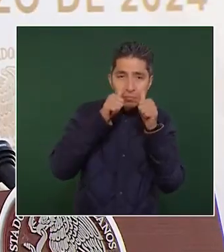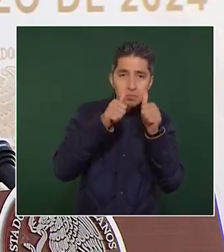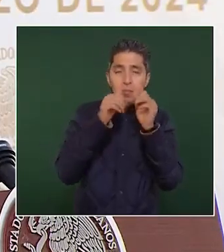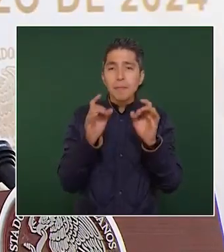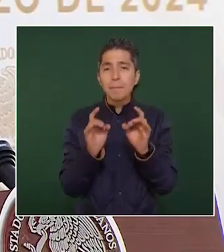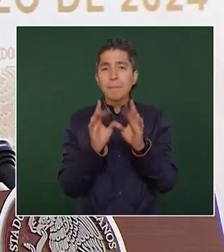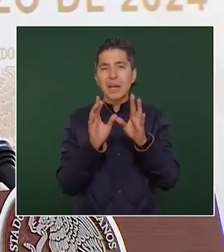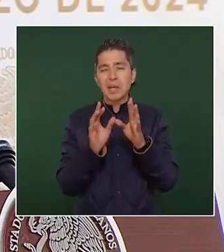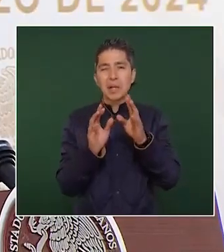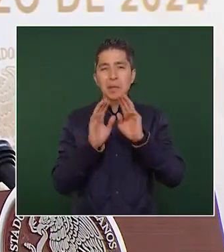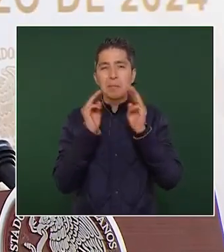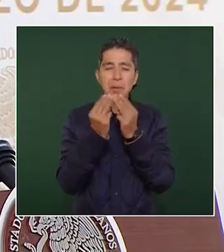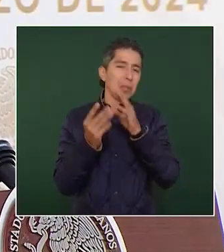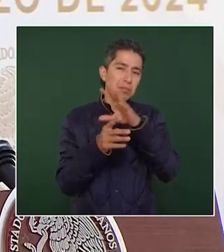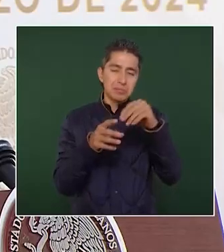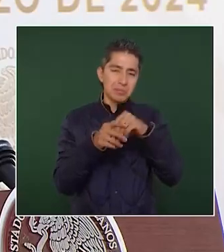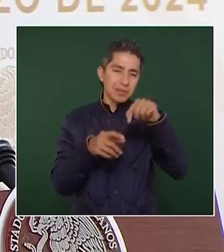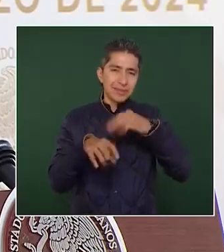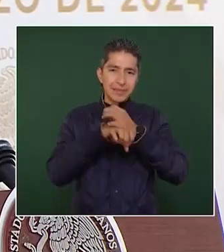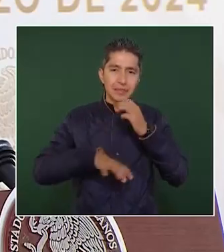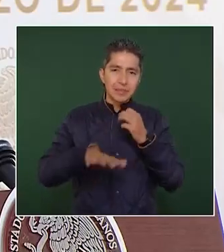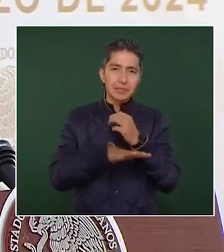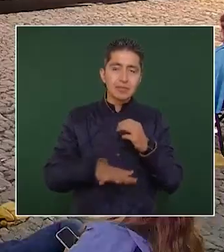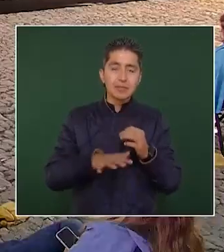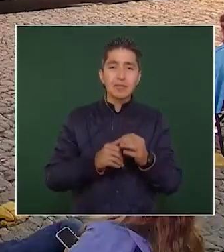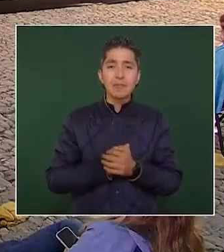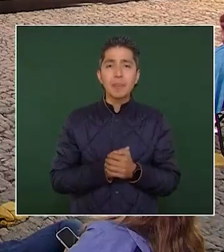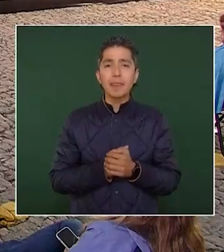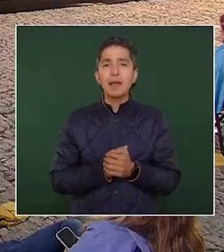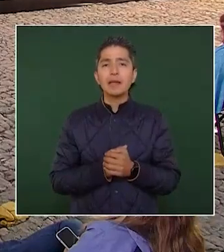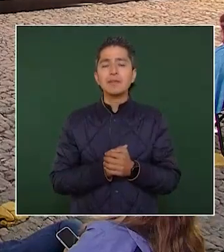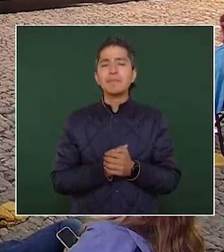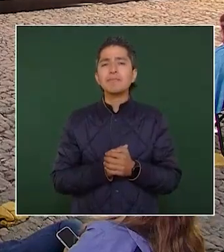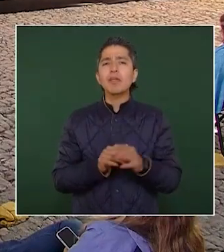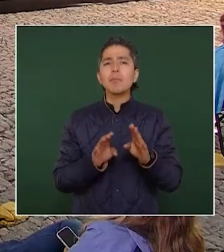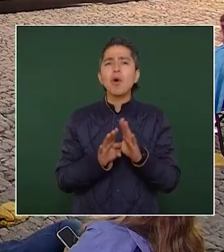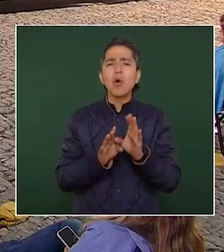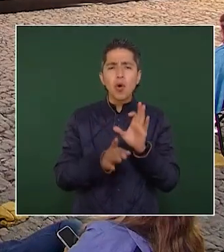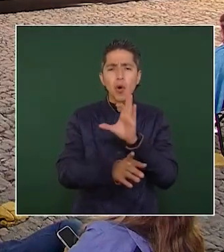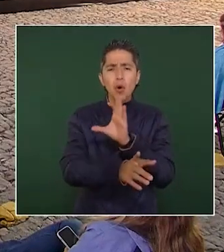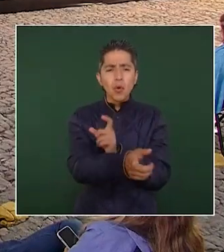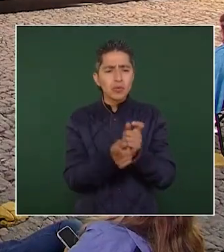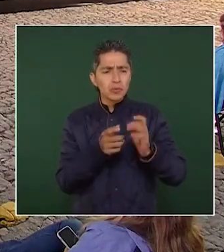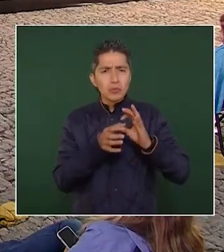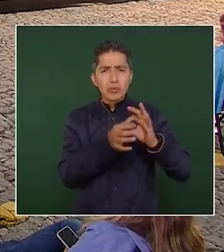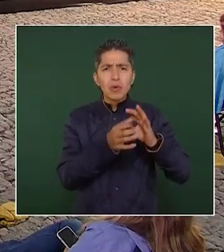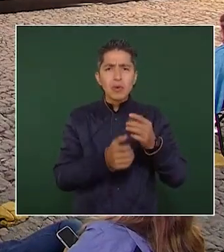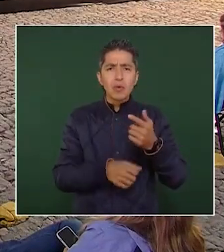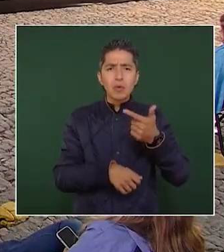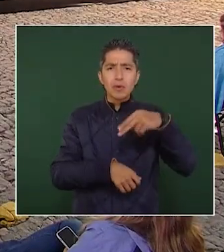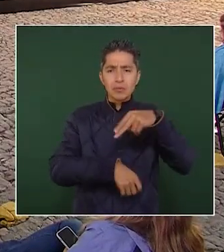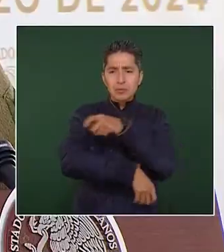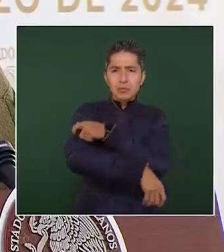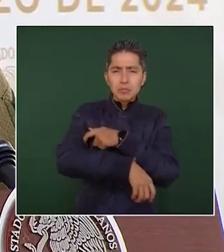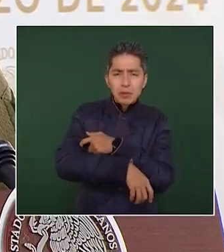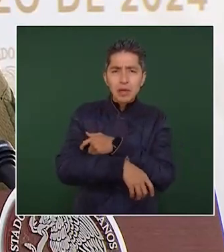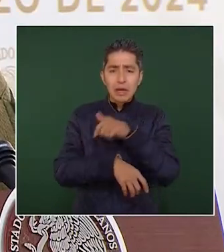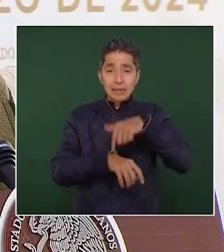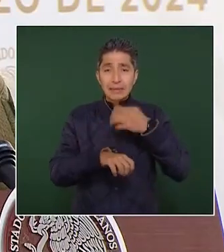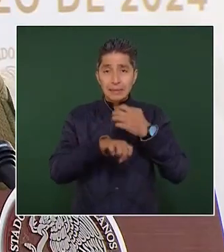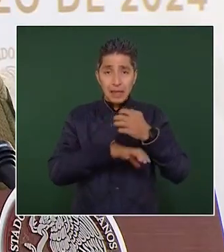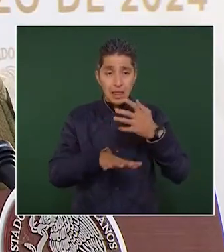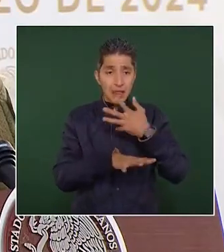situación delincuencial del Estado. Sobre las coordinaciones de la Guardia Nacional, el Estado tiene